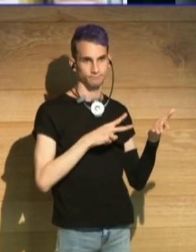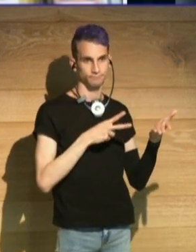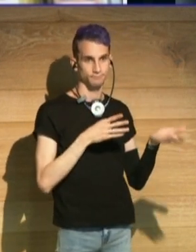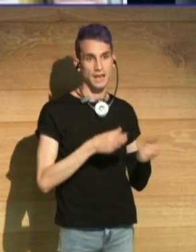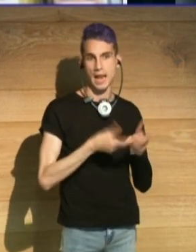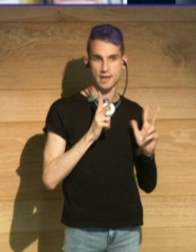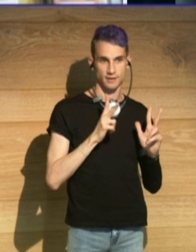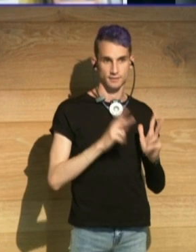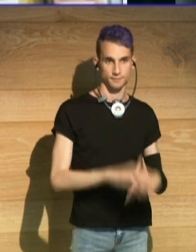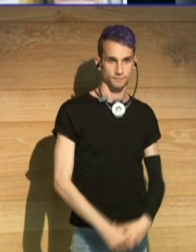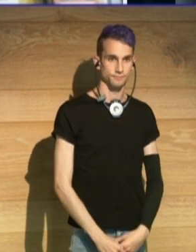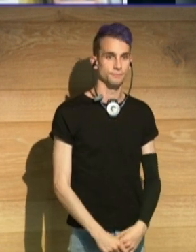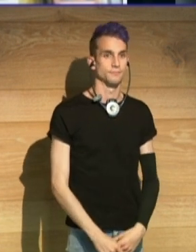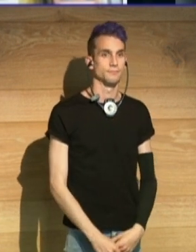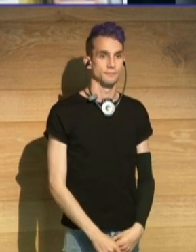libre.